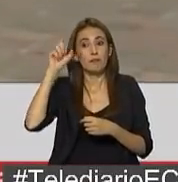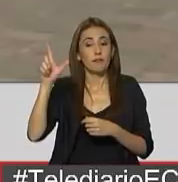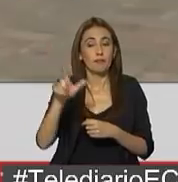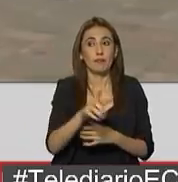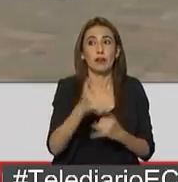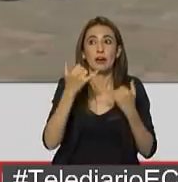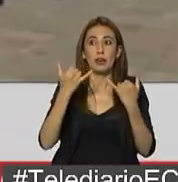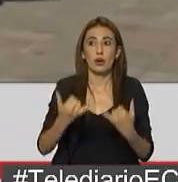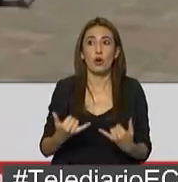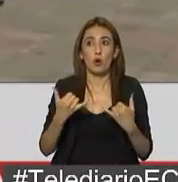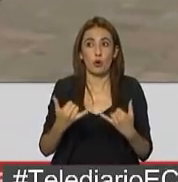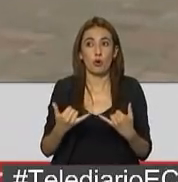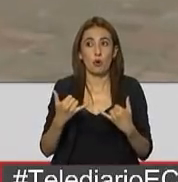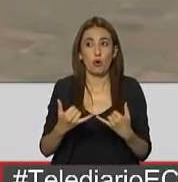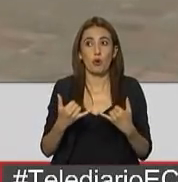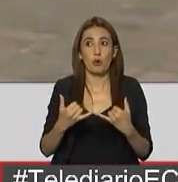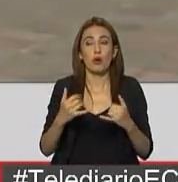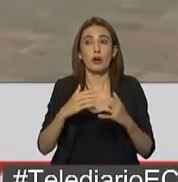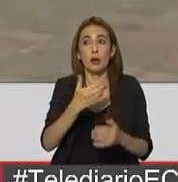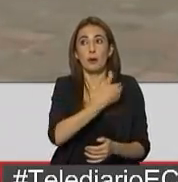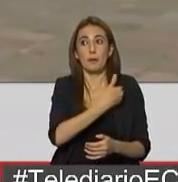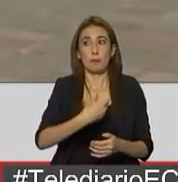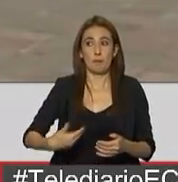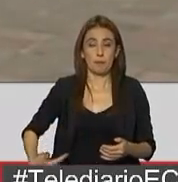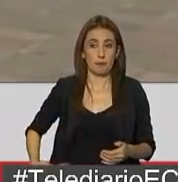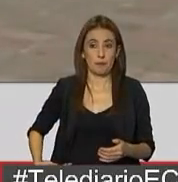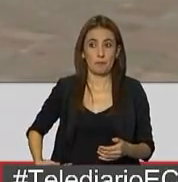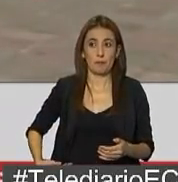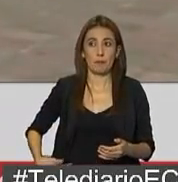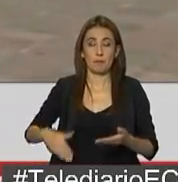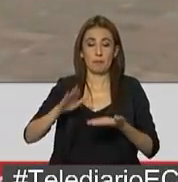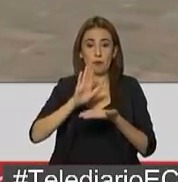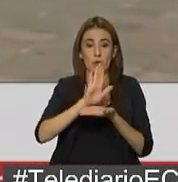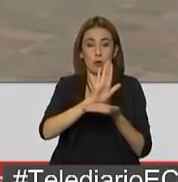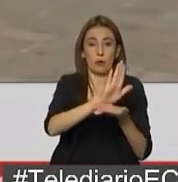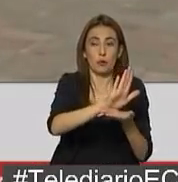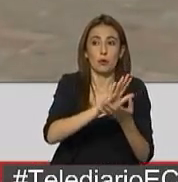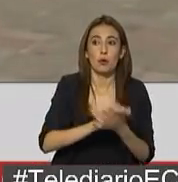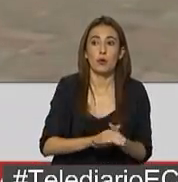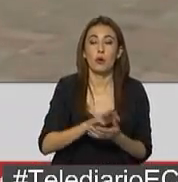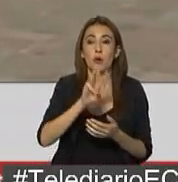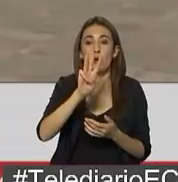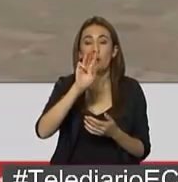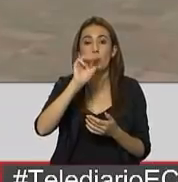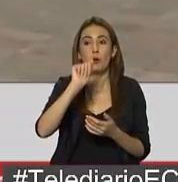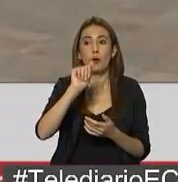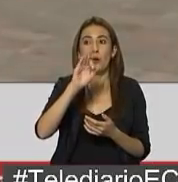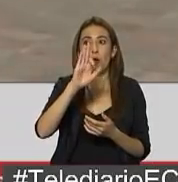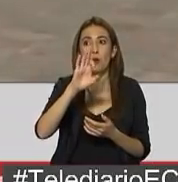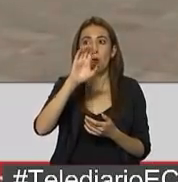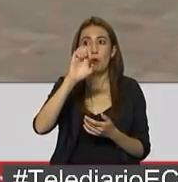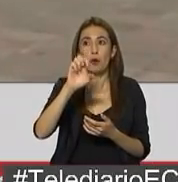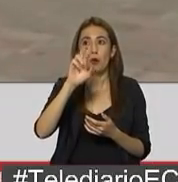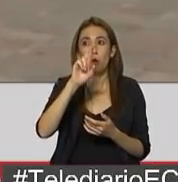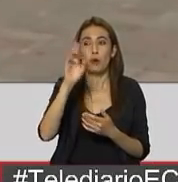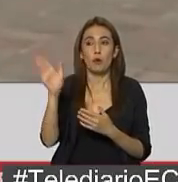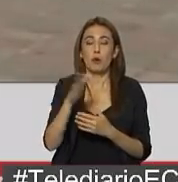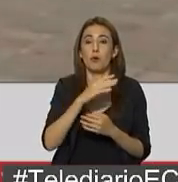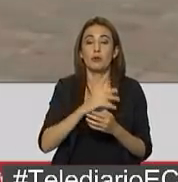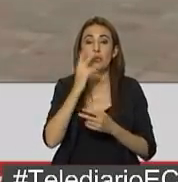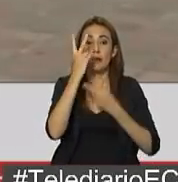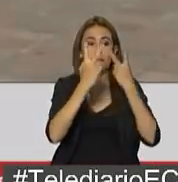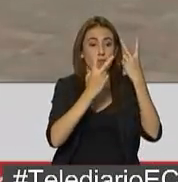de hoy el actual presidente del Consejo Directivo del IES, Jorge Guate, asistió hasta esta institución. Fue una visita